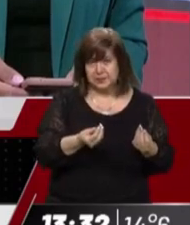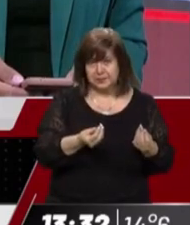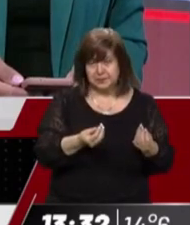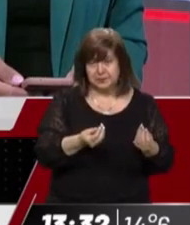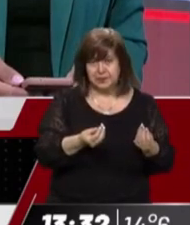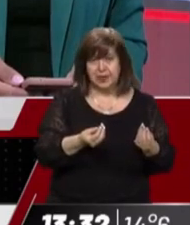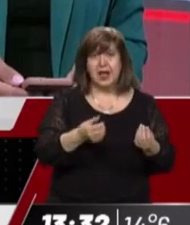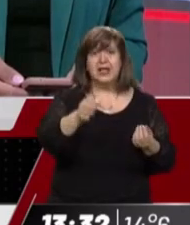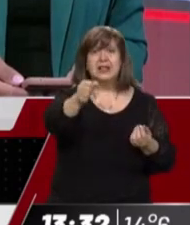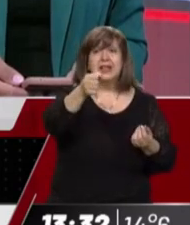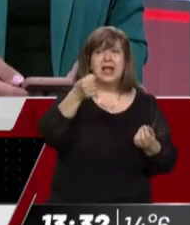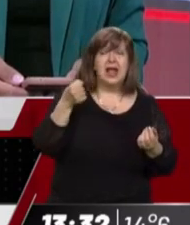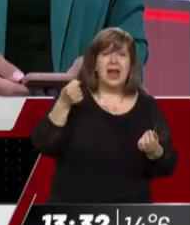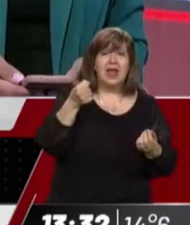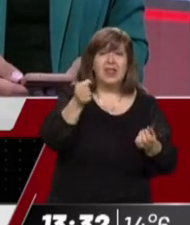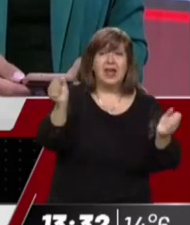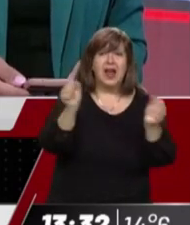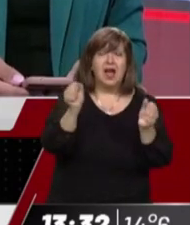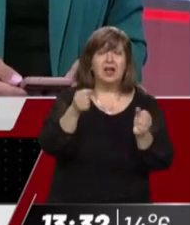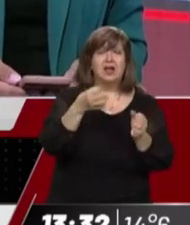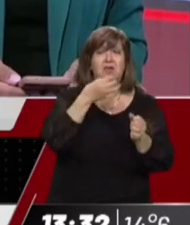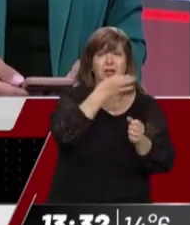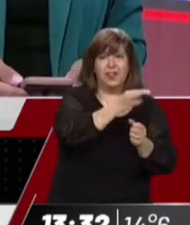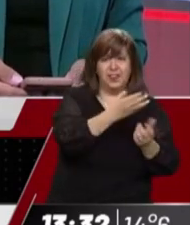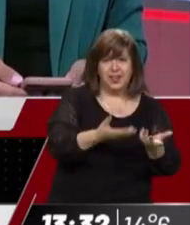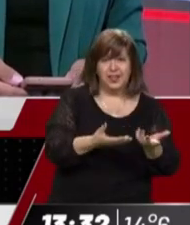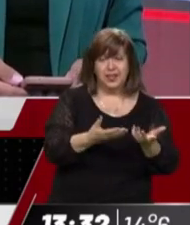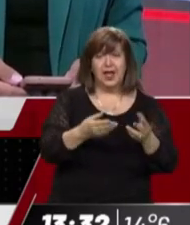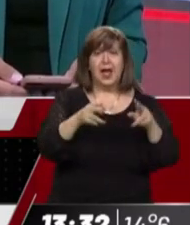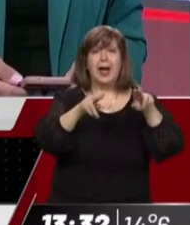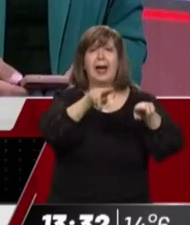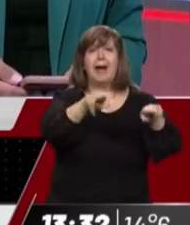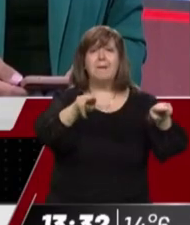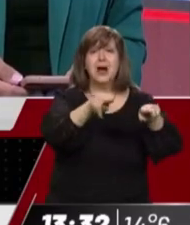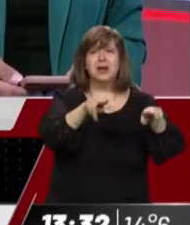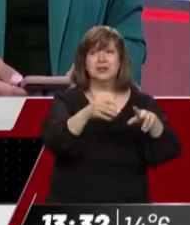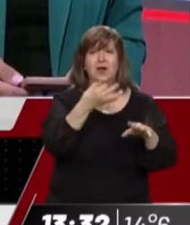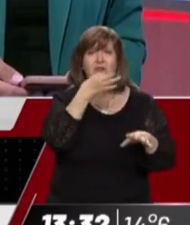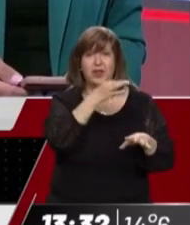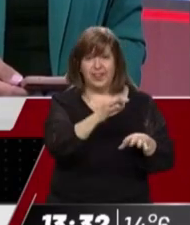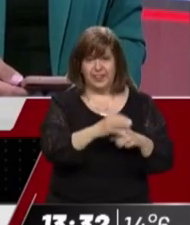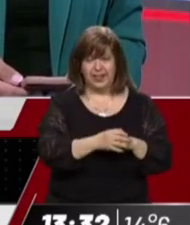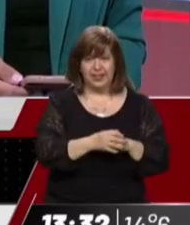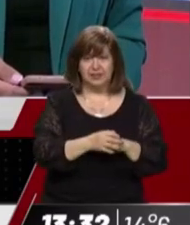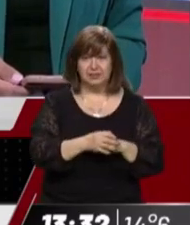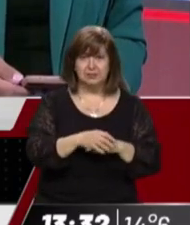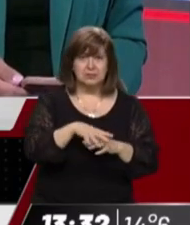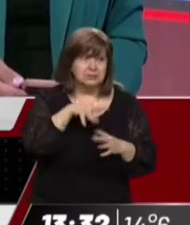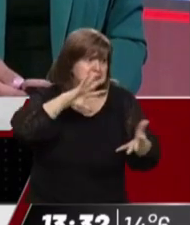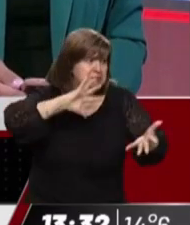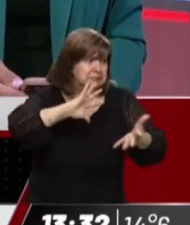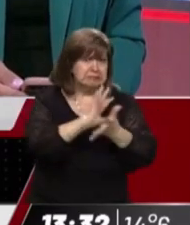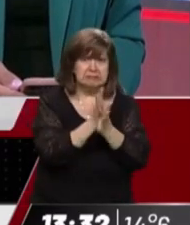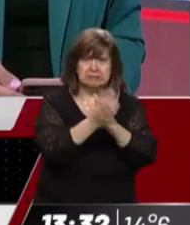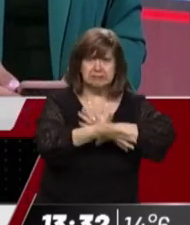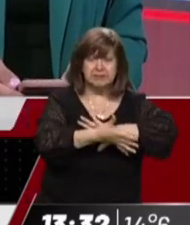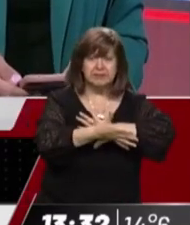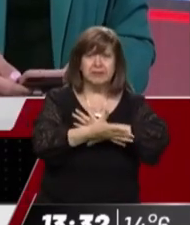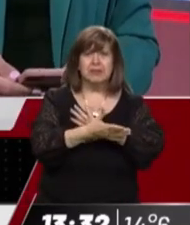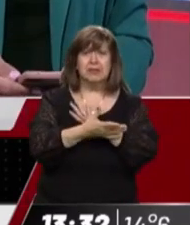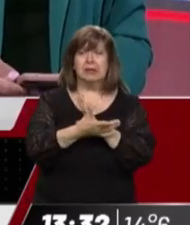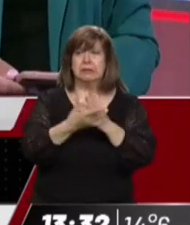implica perder tu techo. Se prostituyó también. Lo que pasa es que ahí te das cuenta del efecto